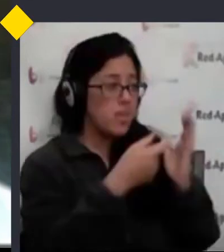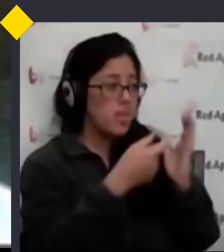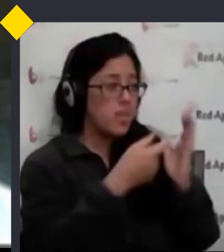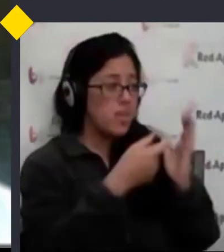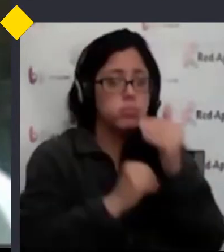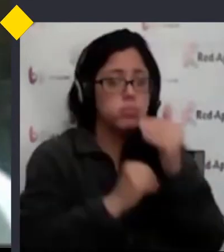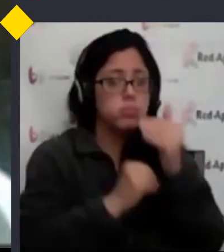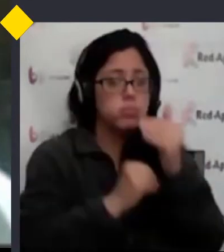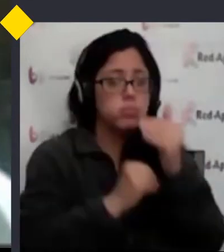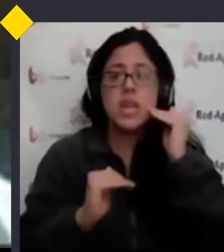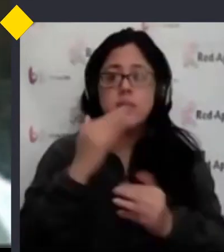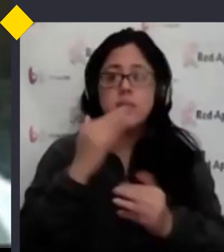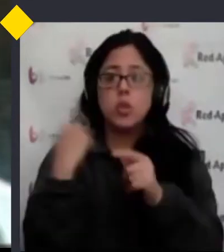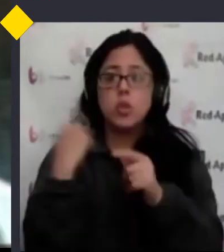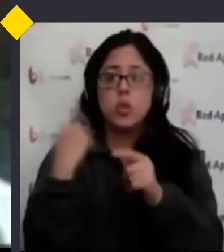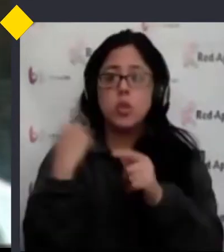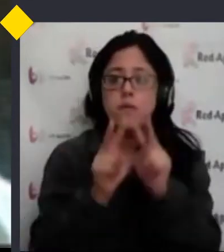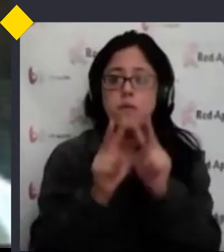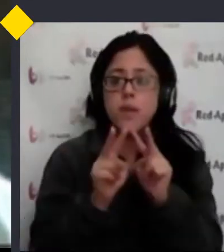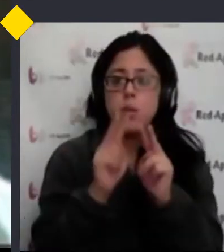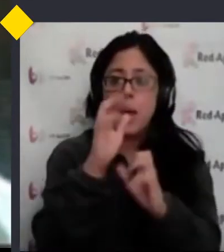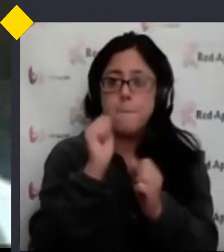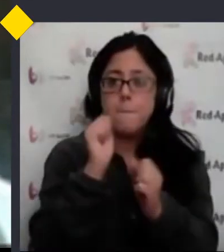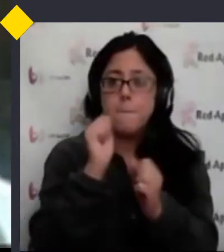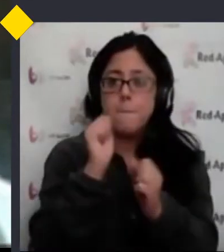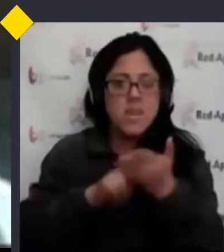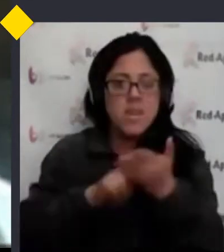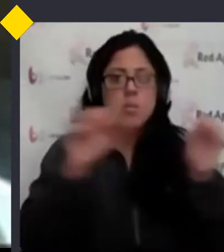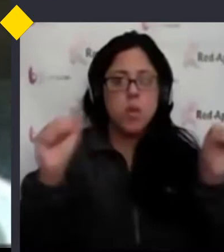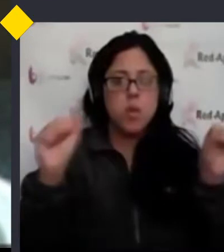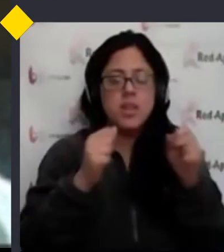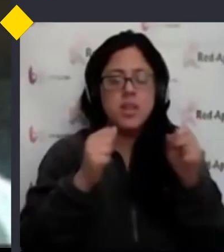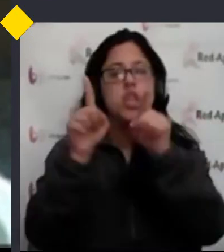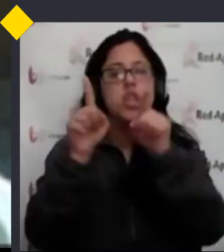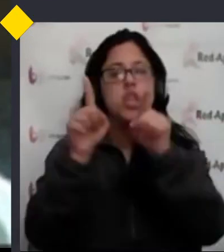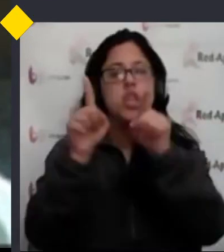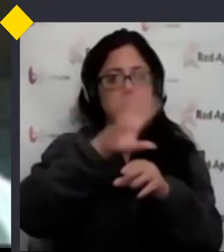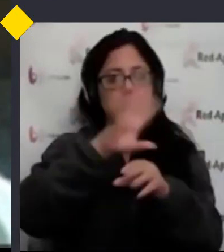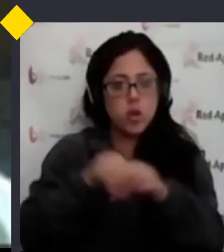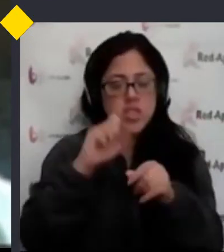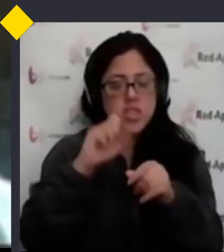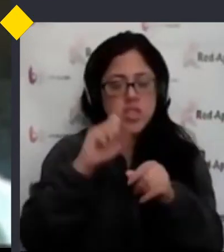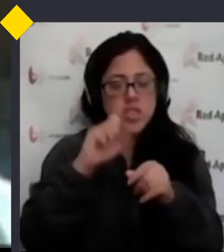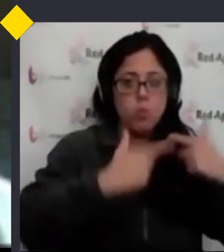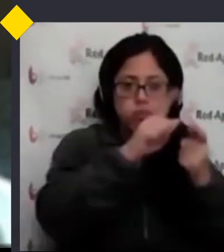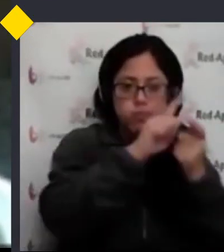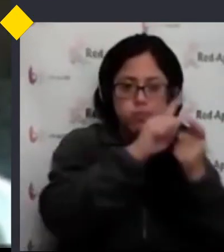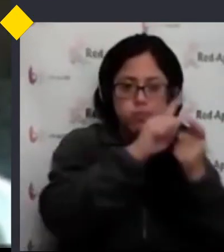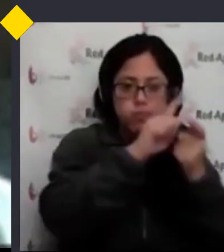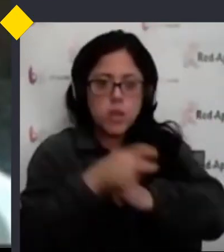cuando uno ve empresas realmente comprometidas con diversidad e inclusión, las políticas pasan a prácticas, como decía Denise, y uno se va